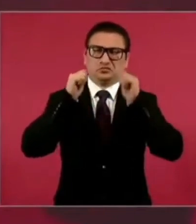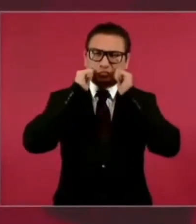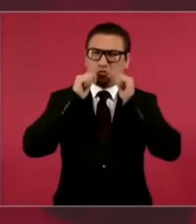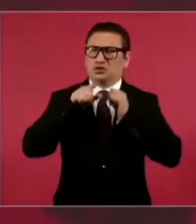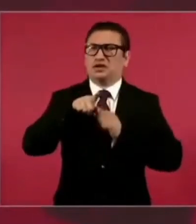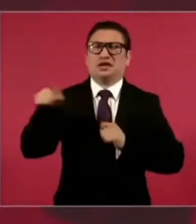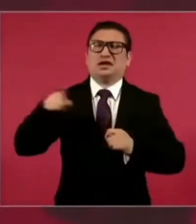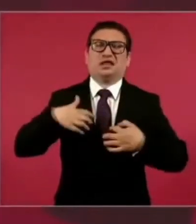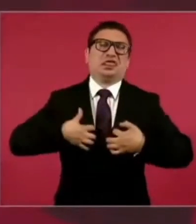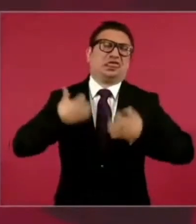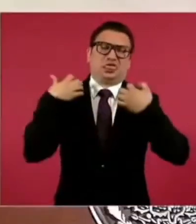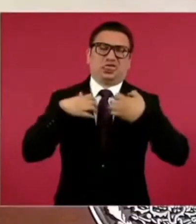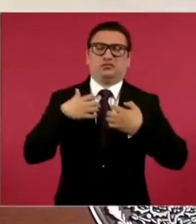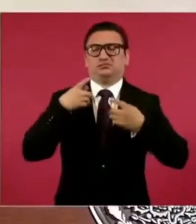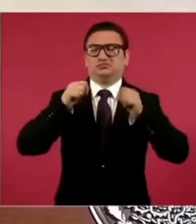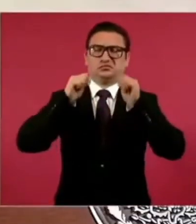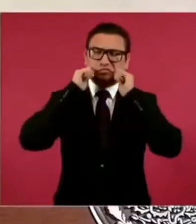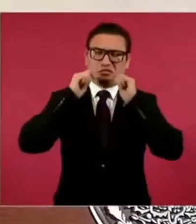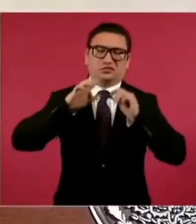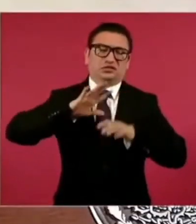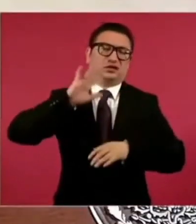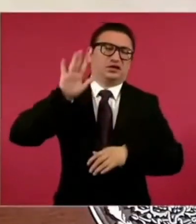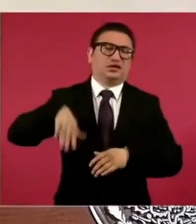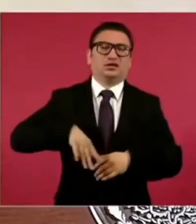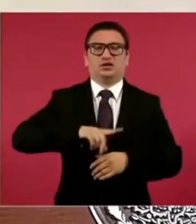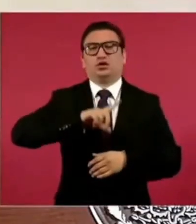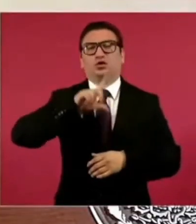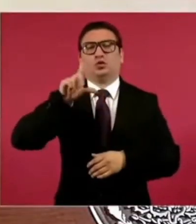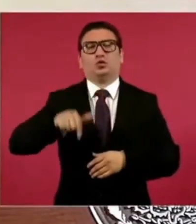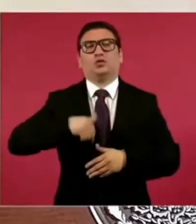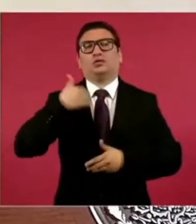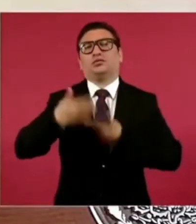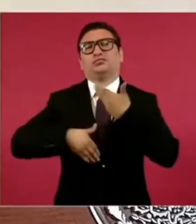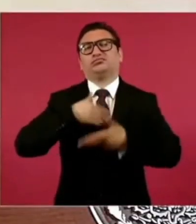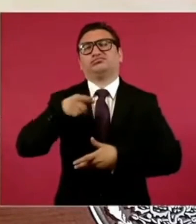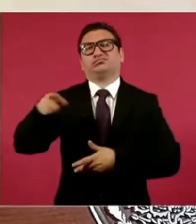después va a haber oportunidad para que se vayan